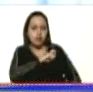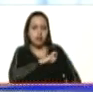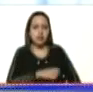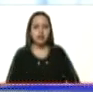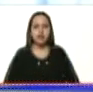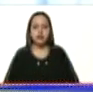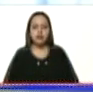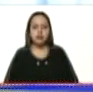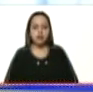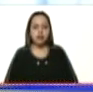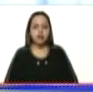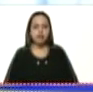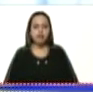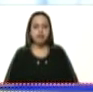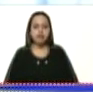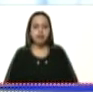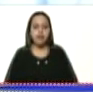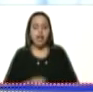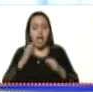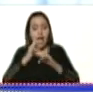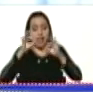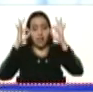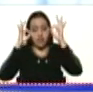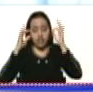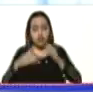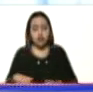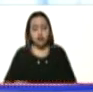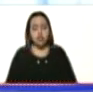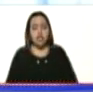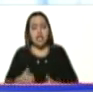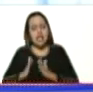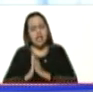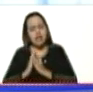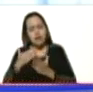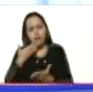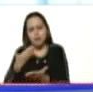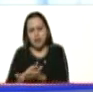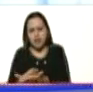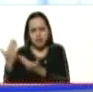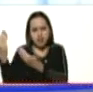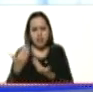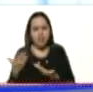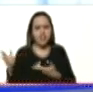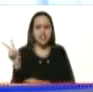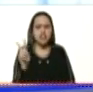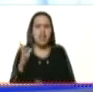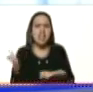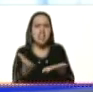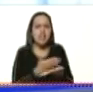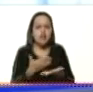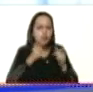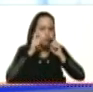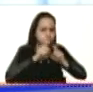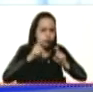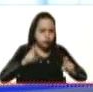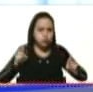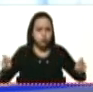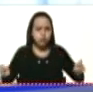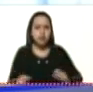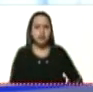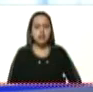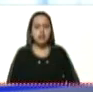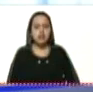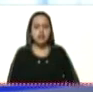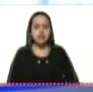Bello, enviado a Gran Bretaña, le pide atraer a Venezuela libros para la enseñanza y